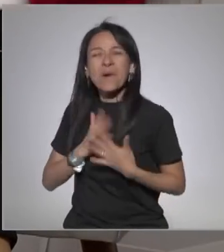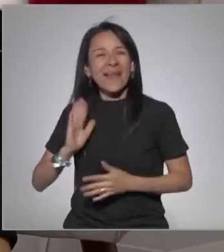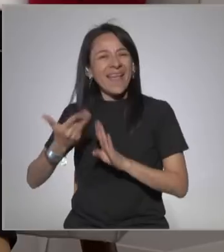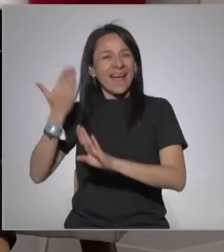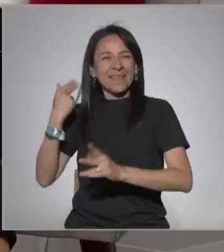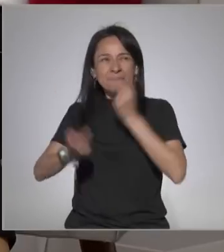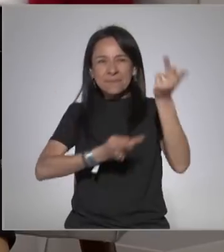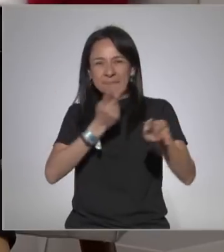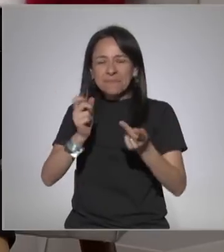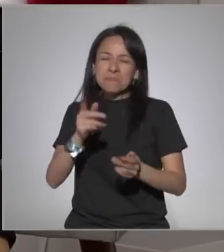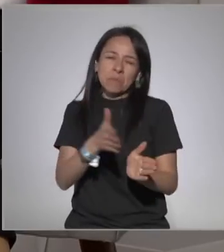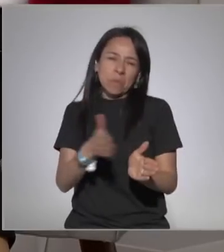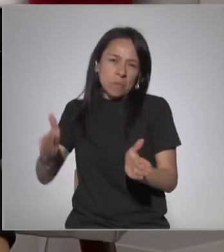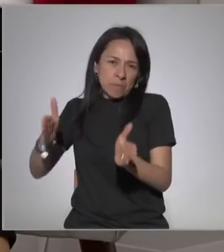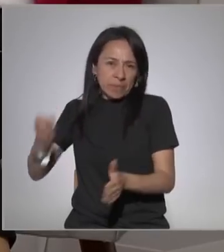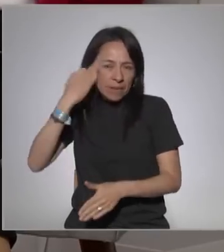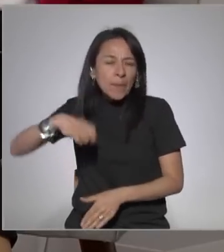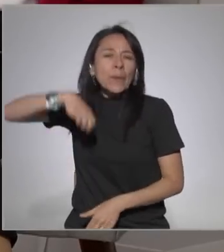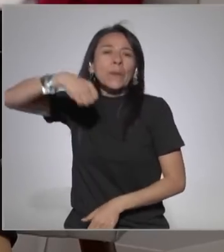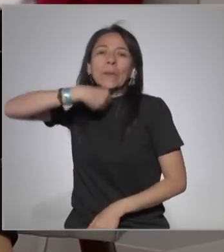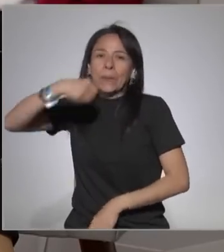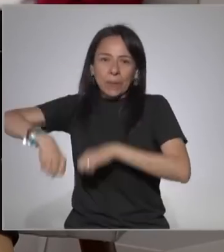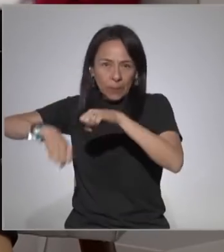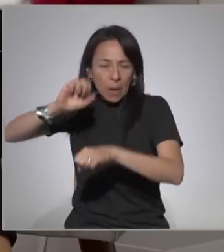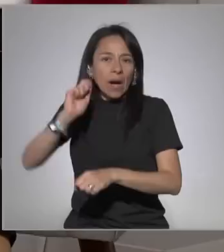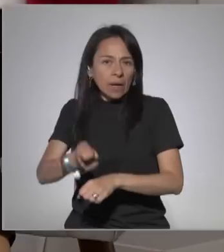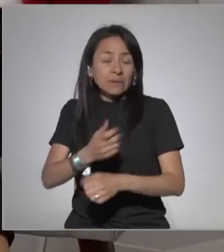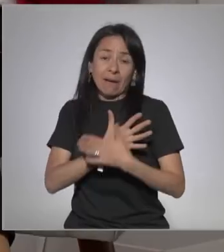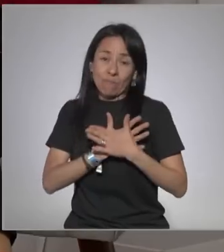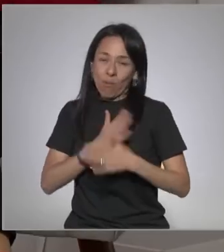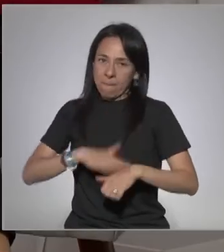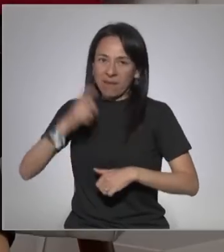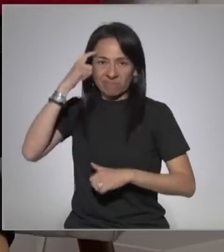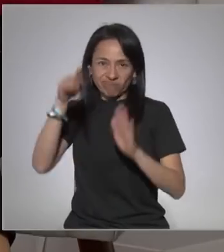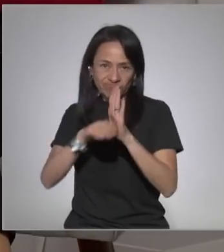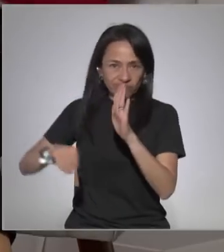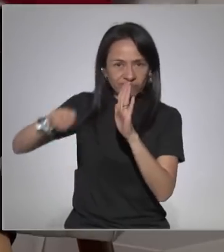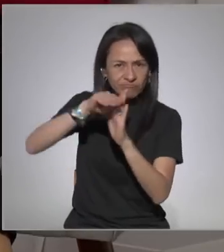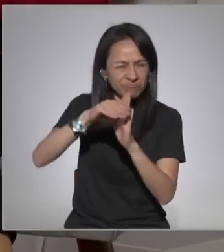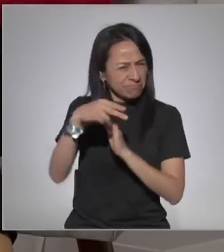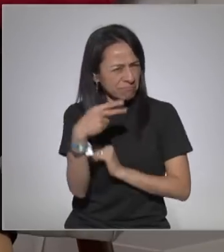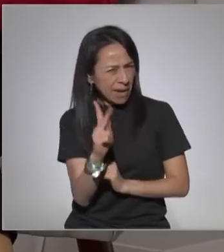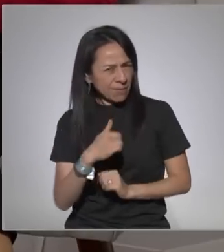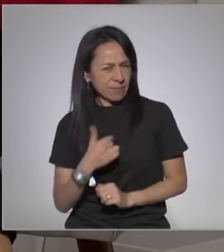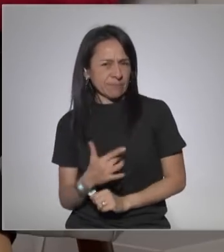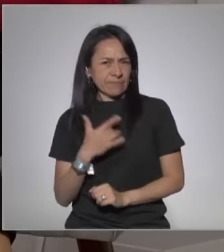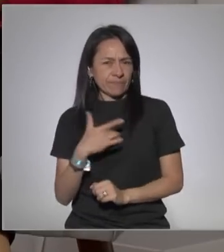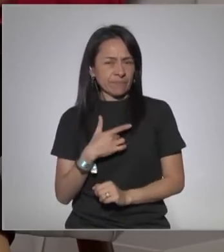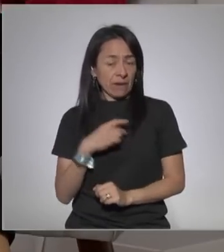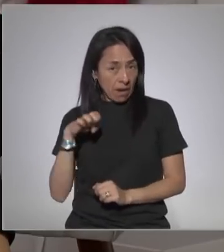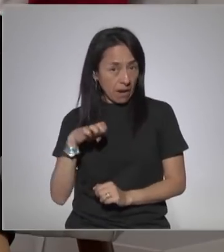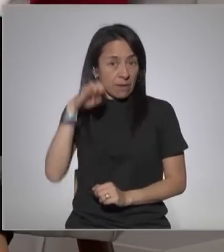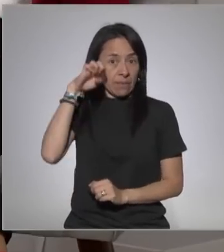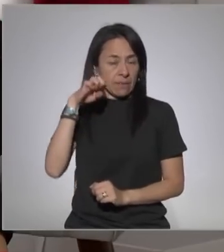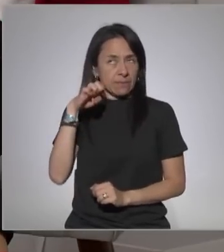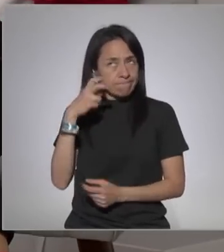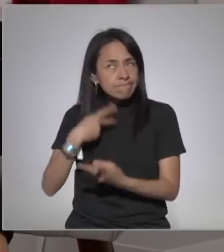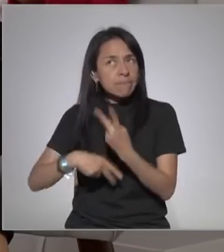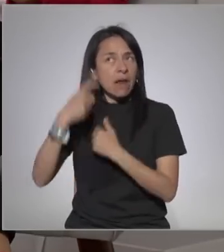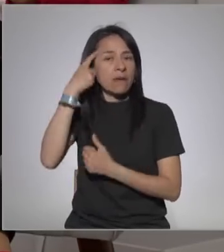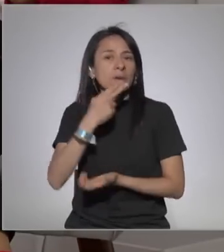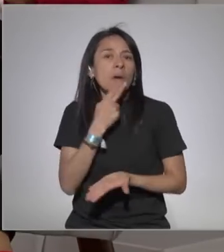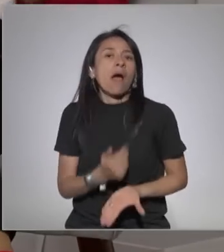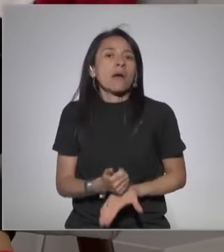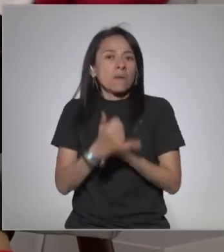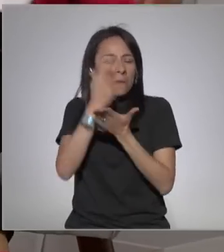más maduro. Pero la pregunta es, ¿necesariamente la edad es lo que nos da la madurez para construir un amor maduro o son otros